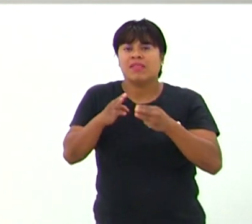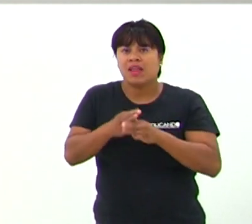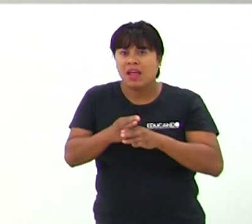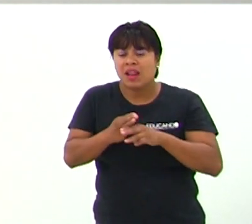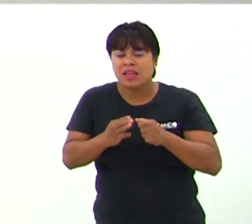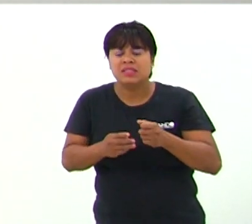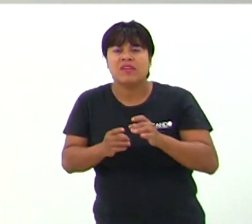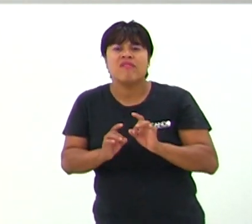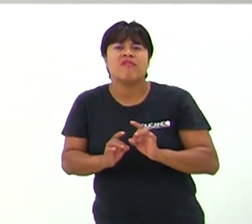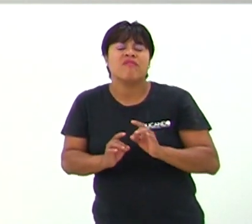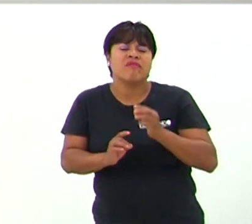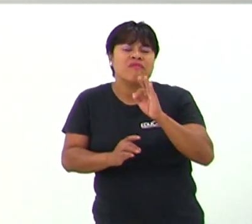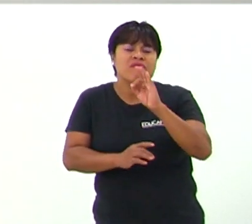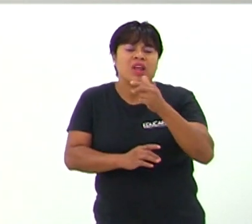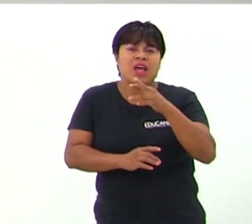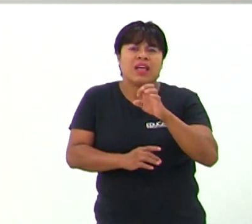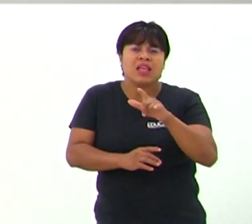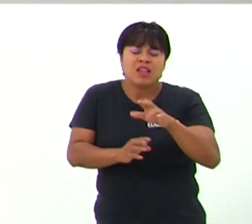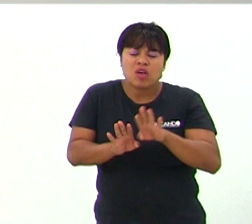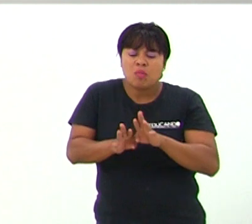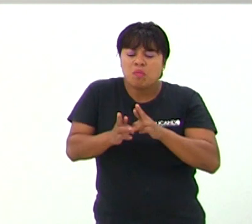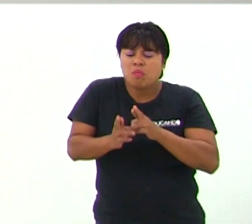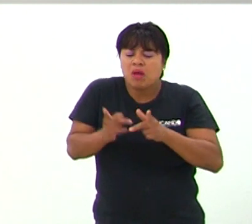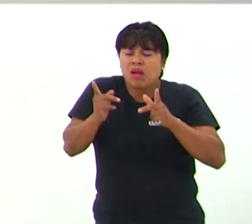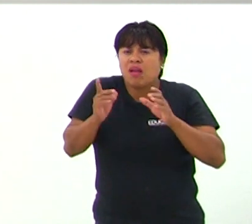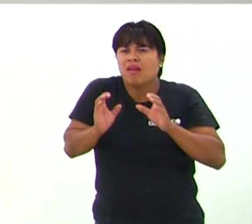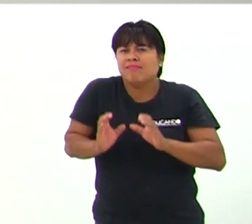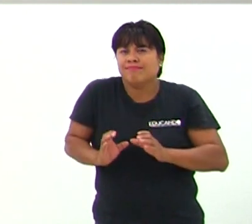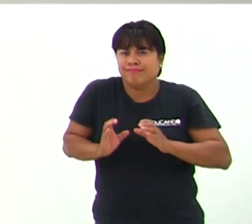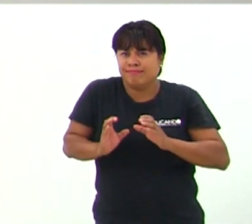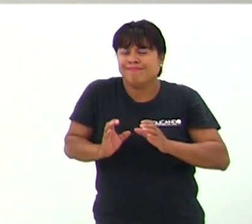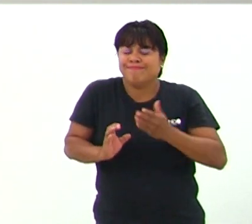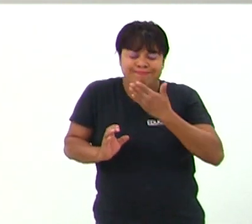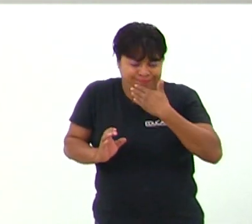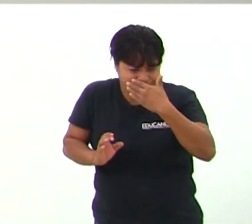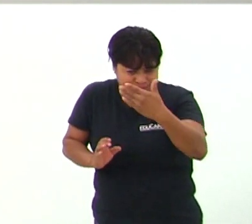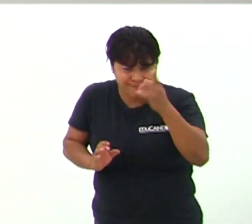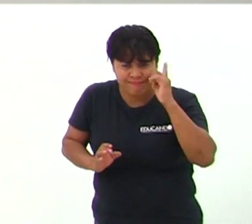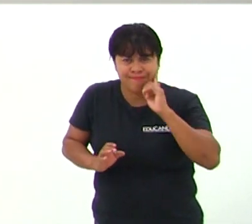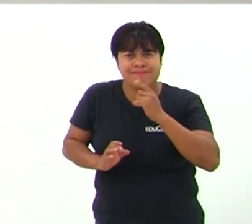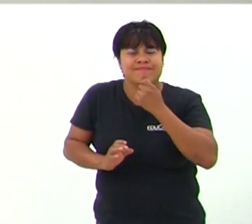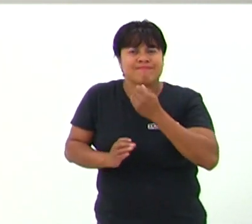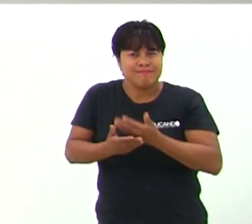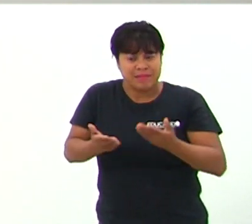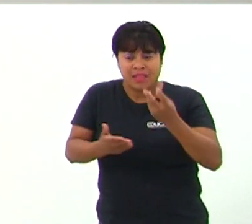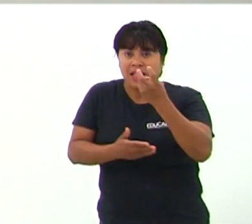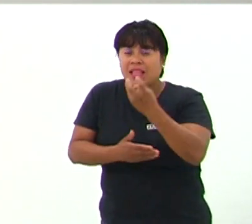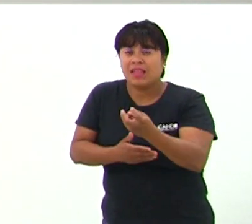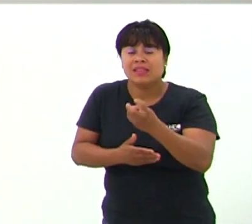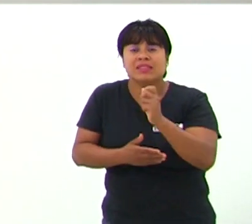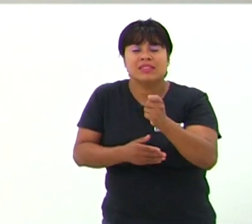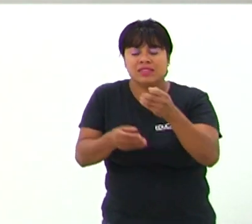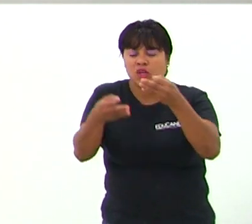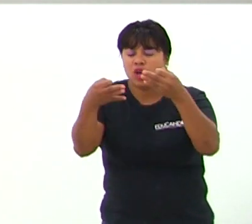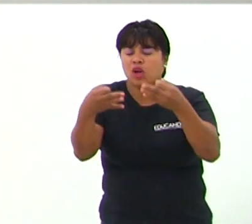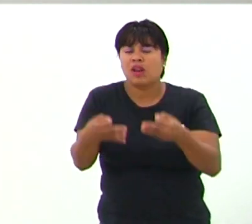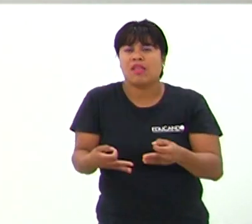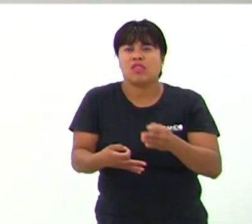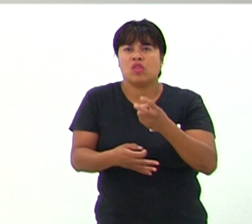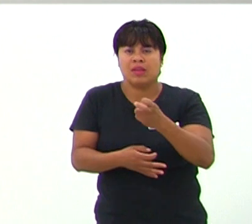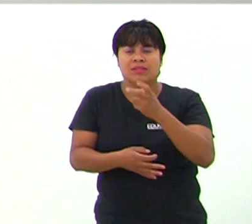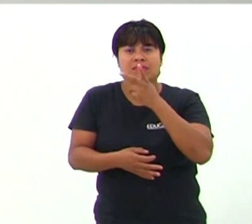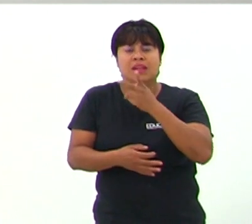delicado. Su adjetivo sería frágil. Muy bien, niños y niñas. Es